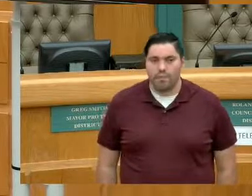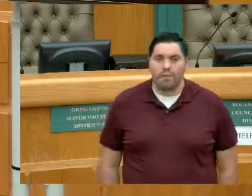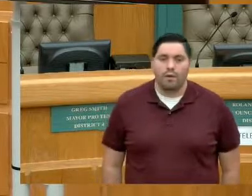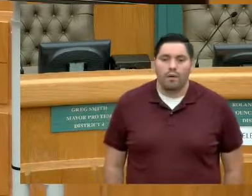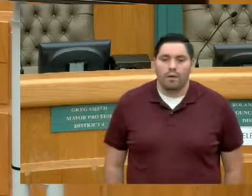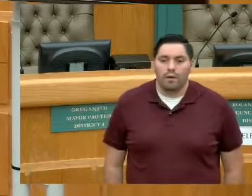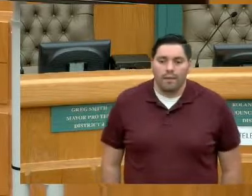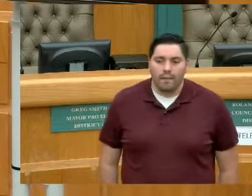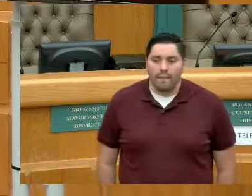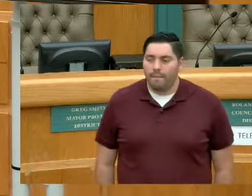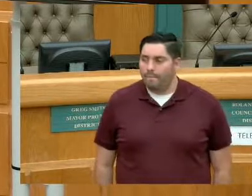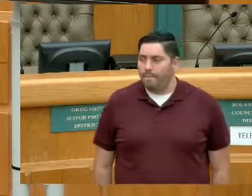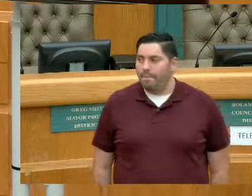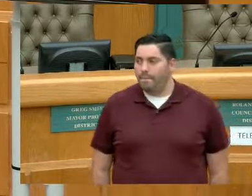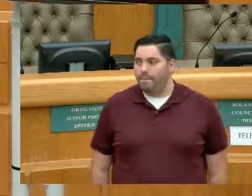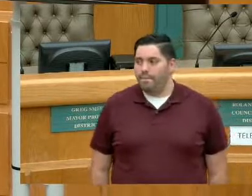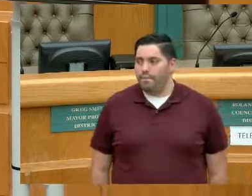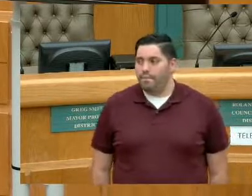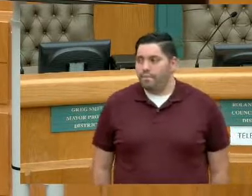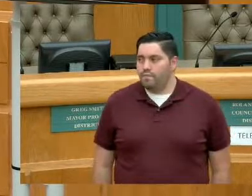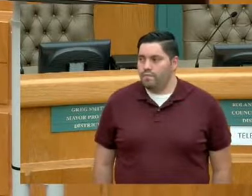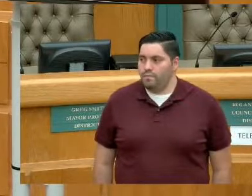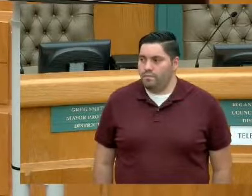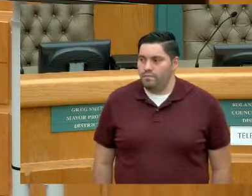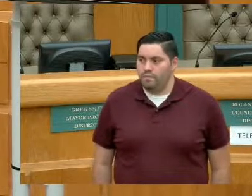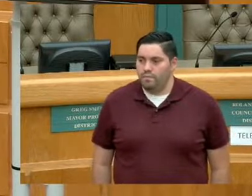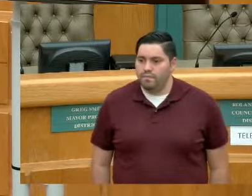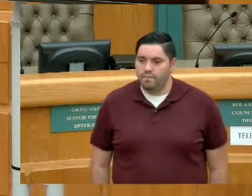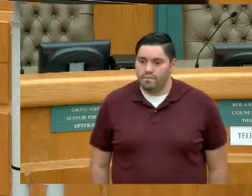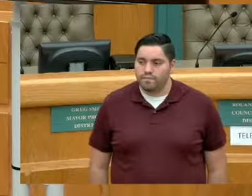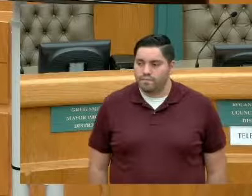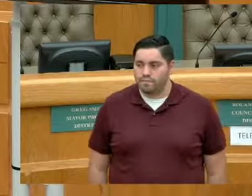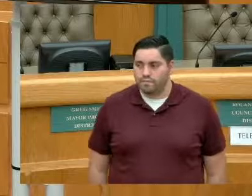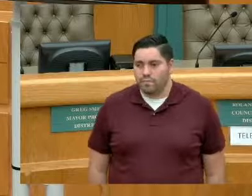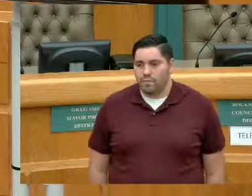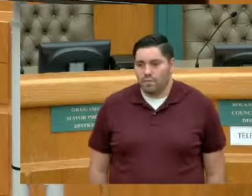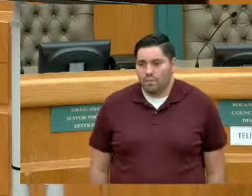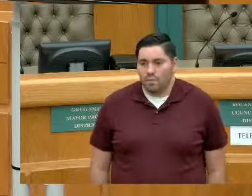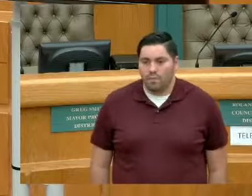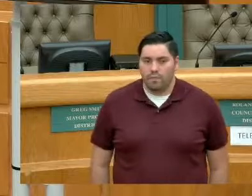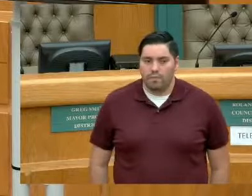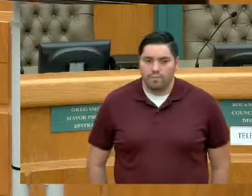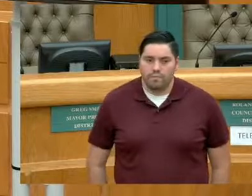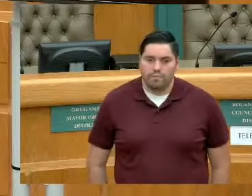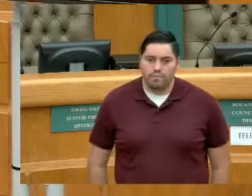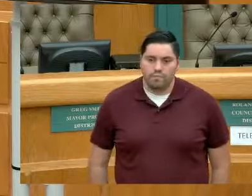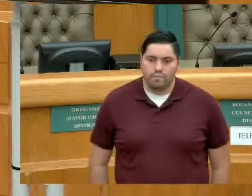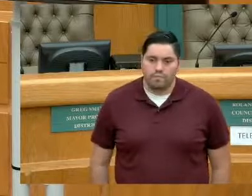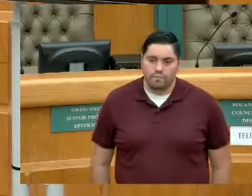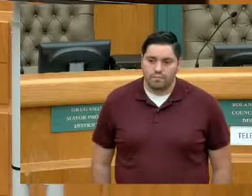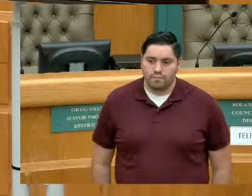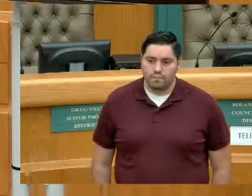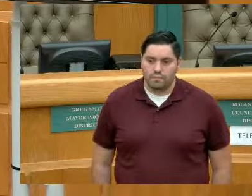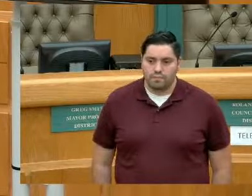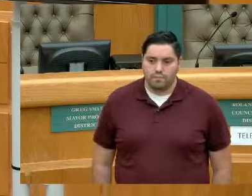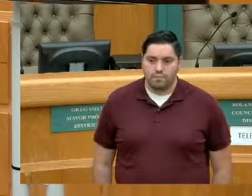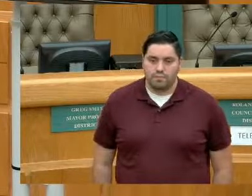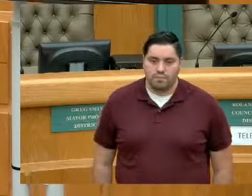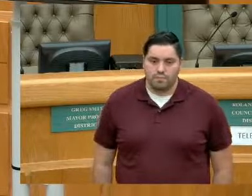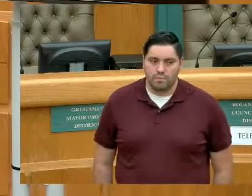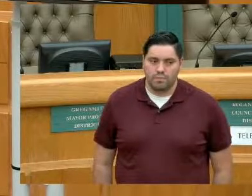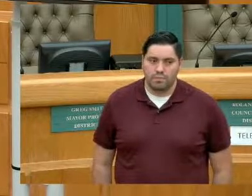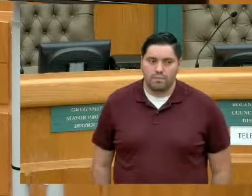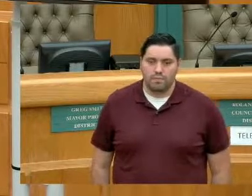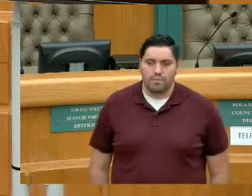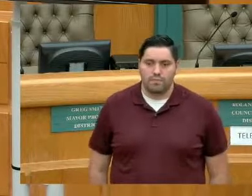que su ciudad y condado estamos preparados para cualquier eventualidad. Le recuerdo que estamos ya en época de huracanes y le pido que tome todas sus